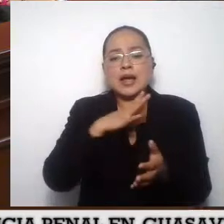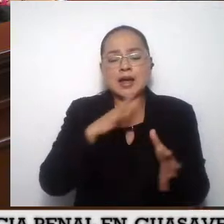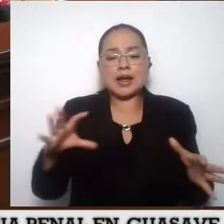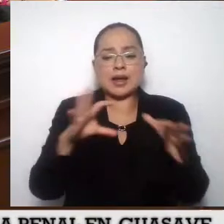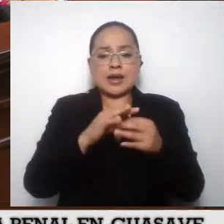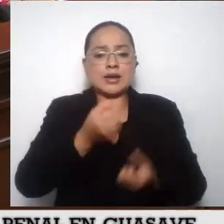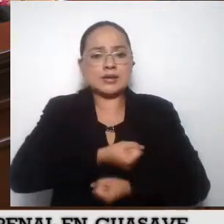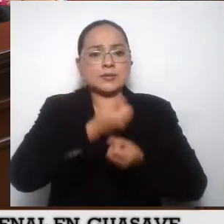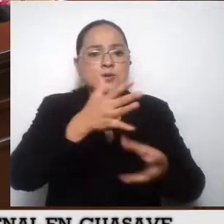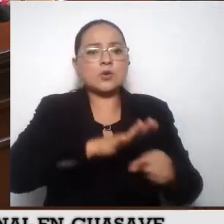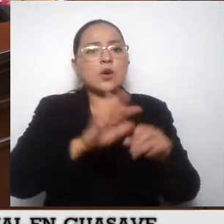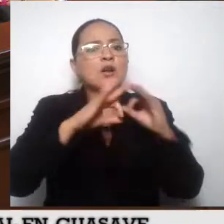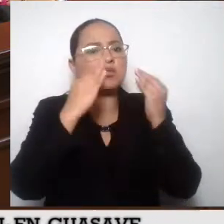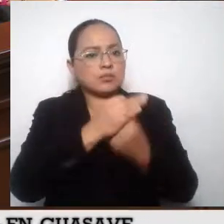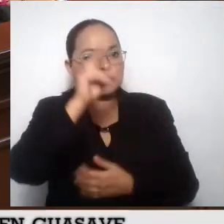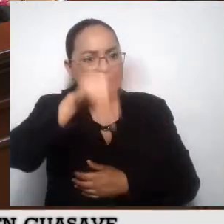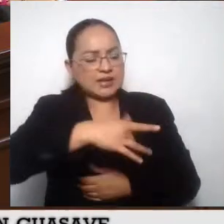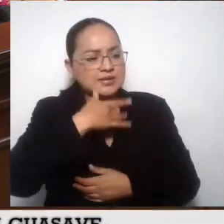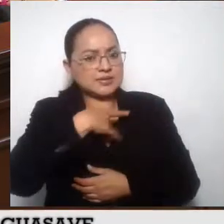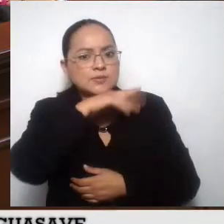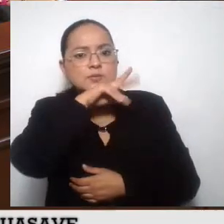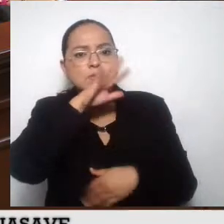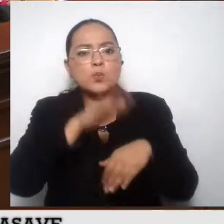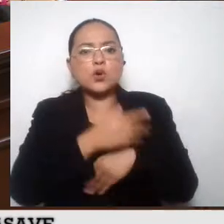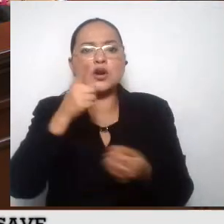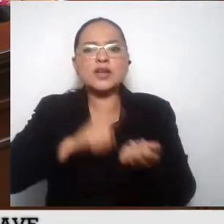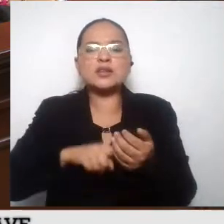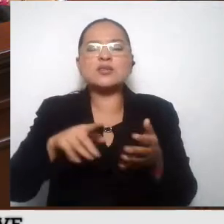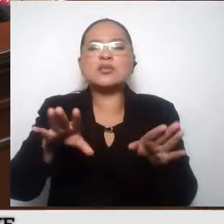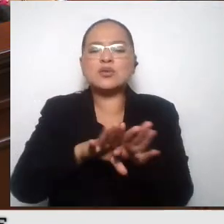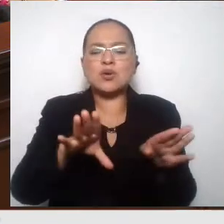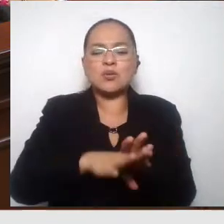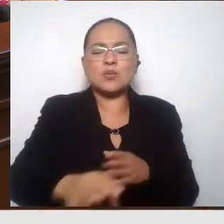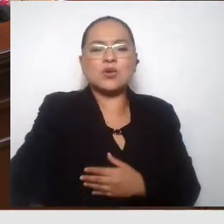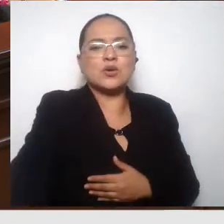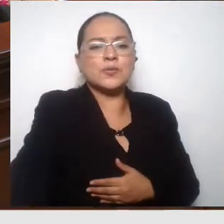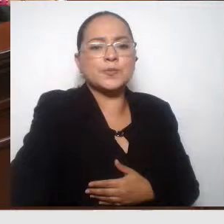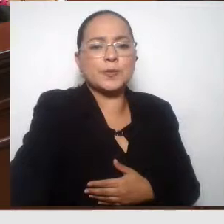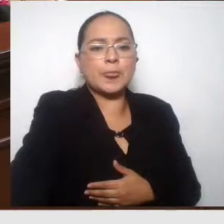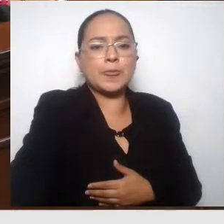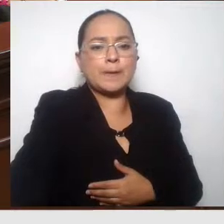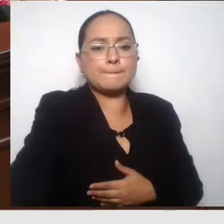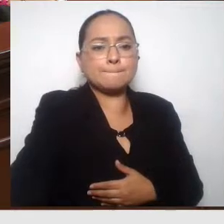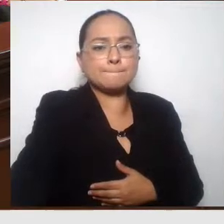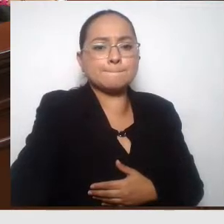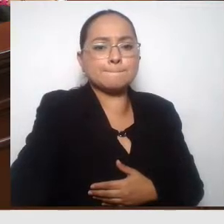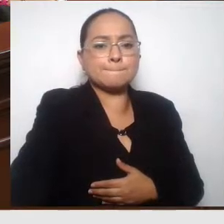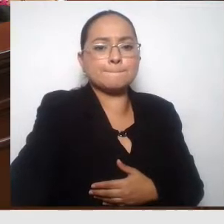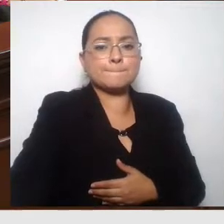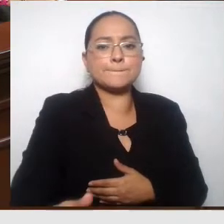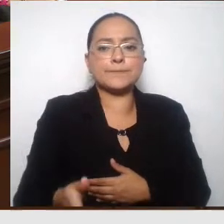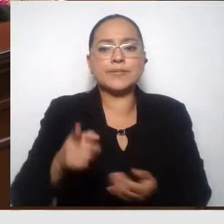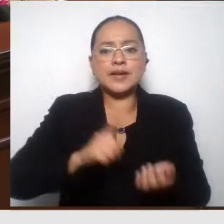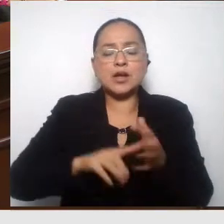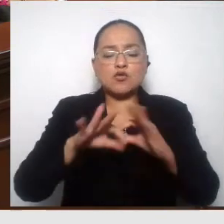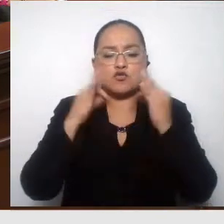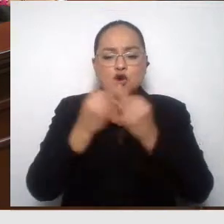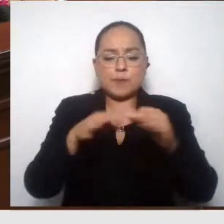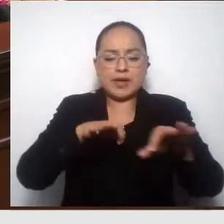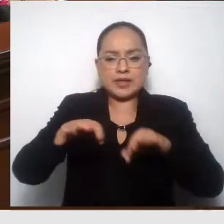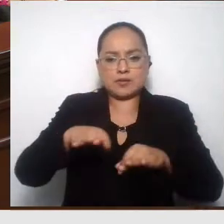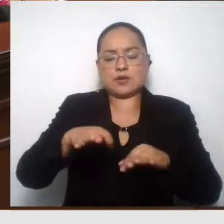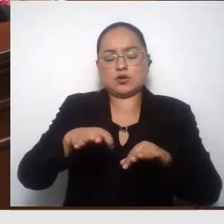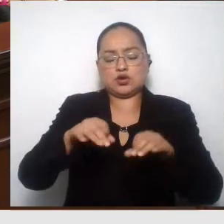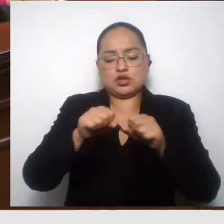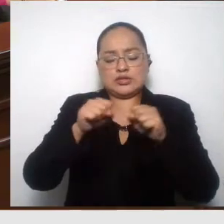su preocupación por la forma en que funciona actualmente el sistema de justicia penal, que como